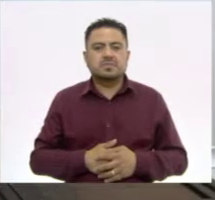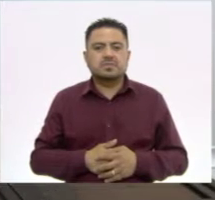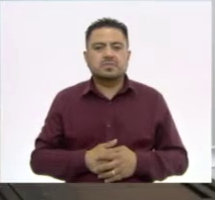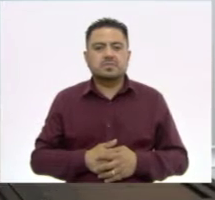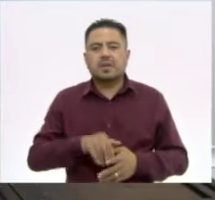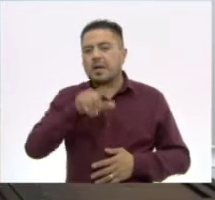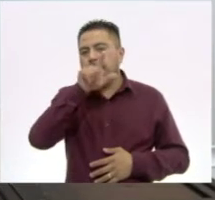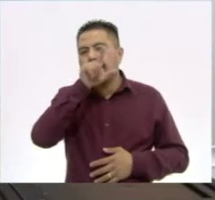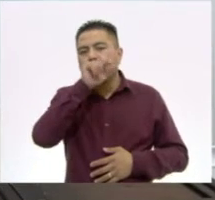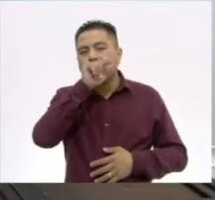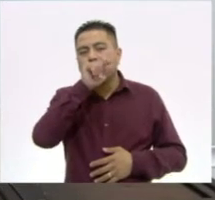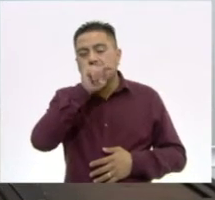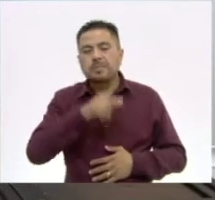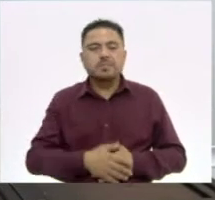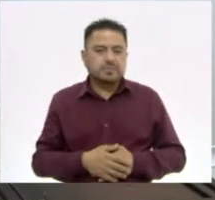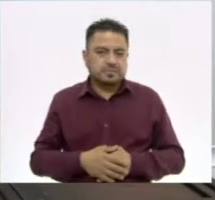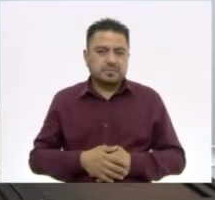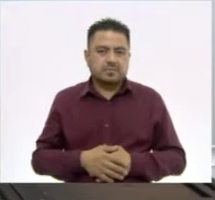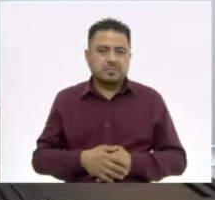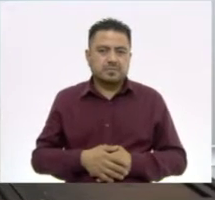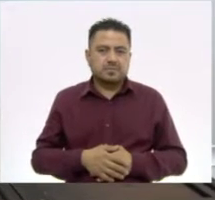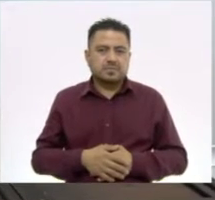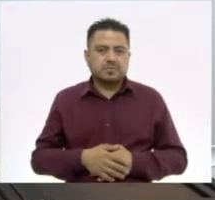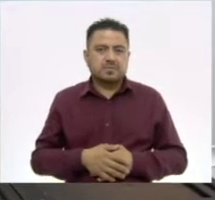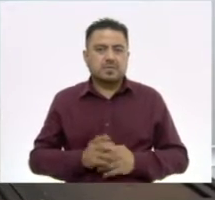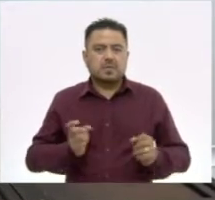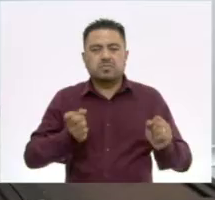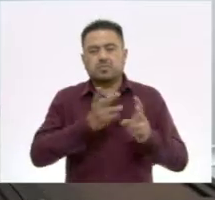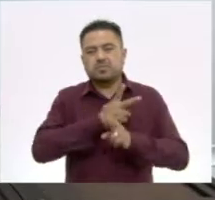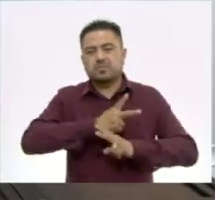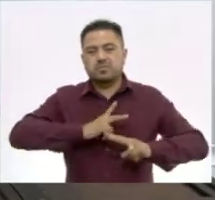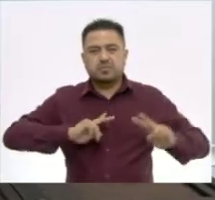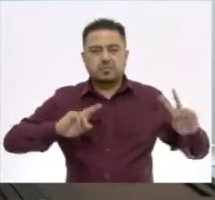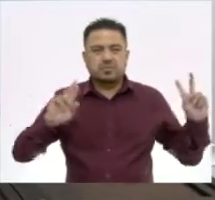un año viento